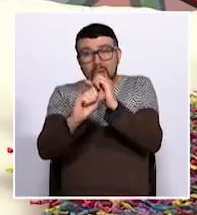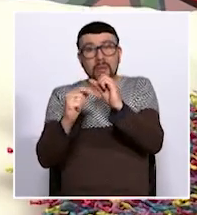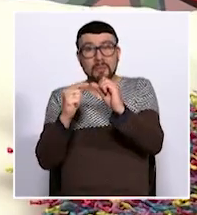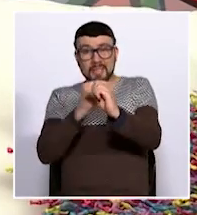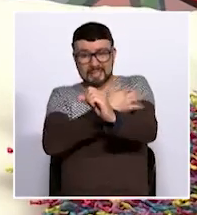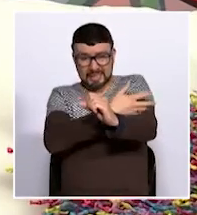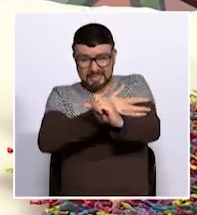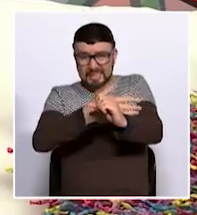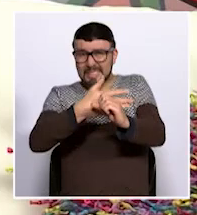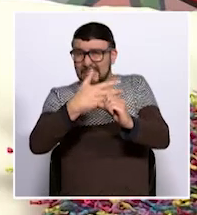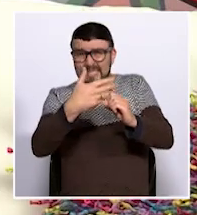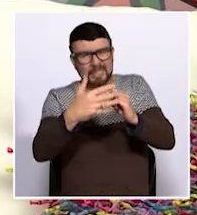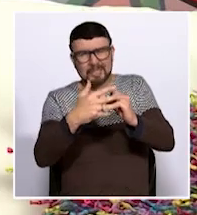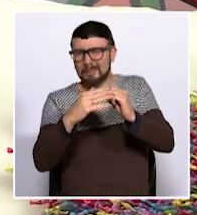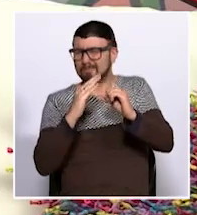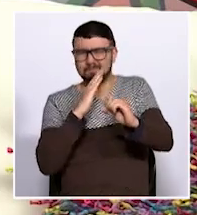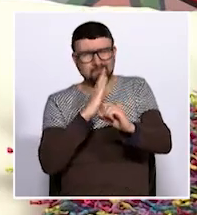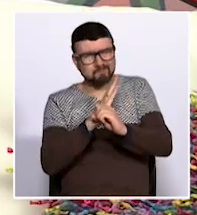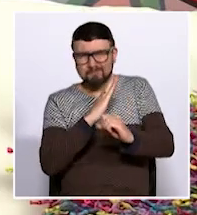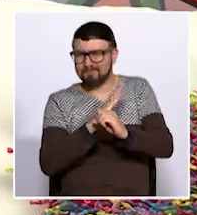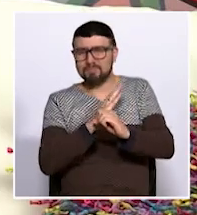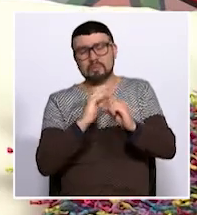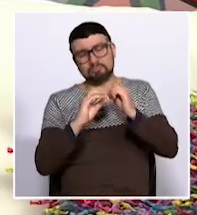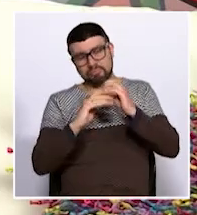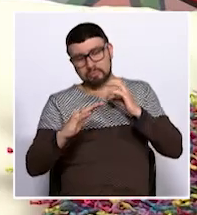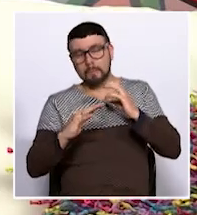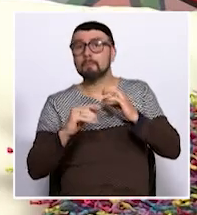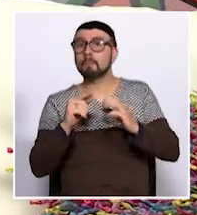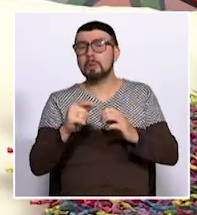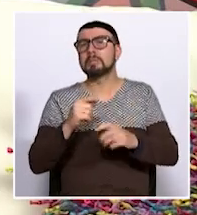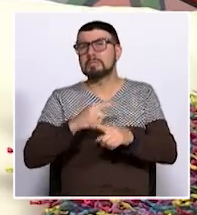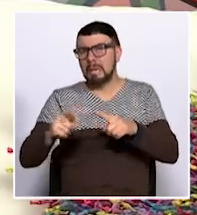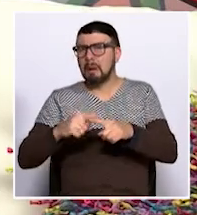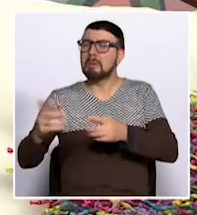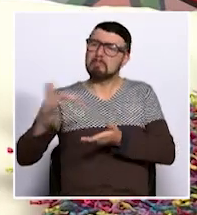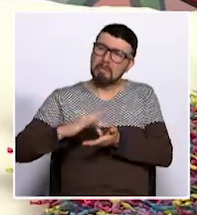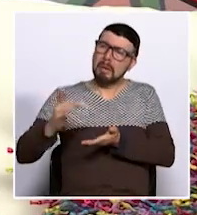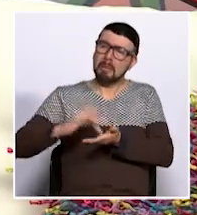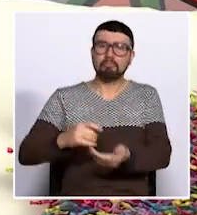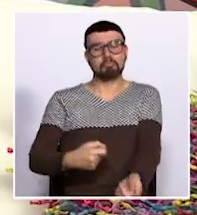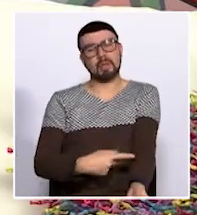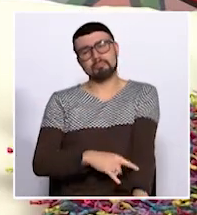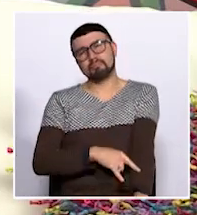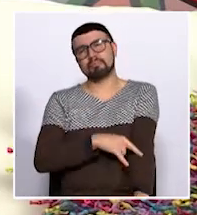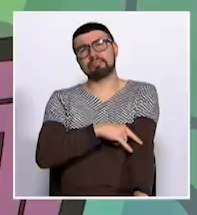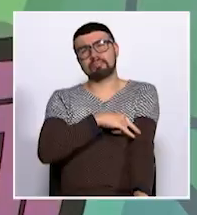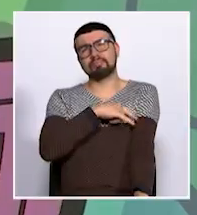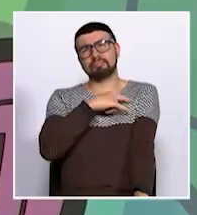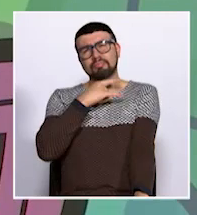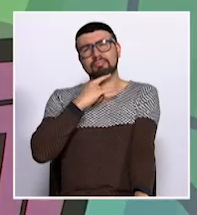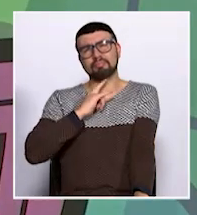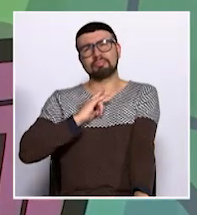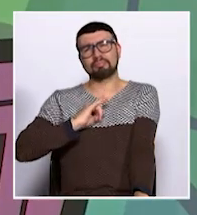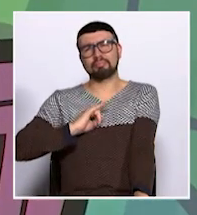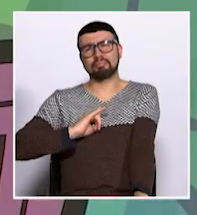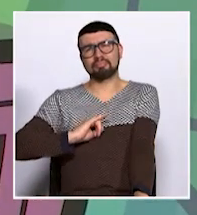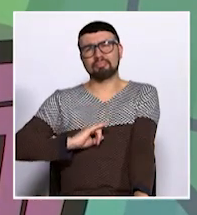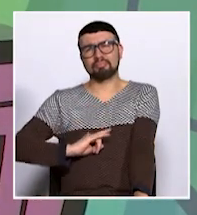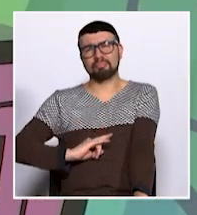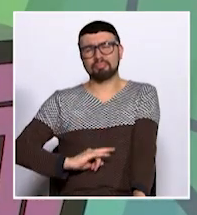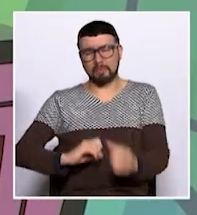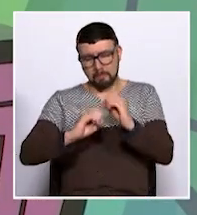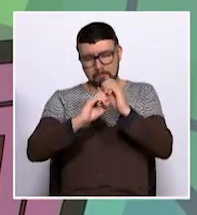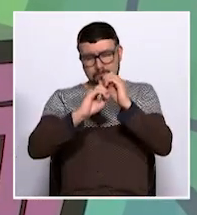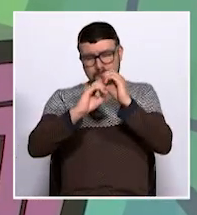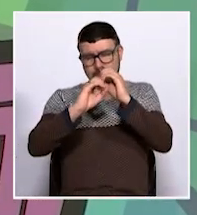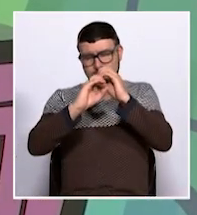un medicamento que ponemos semanalmente vía intravenosa vamos limpiando partícula por partícula las venas y las arterias para despejar las